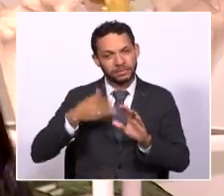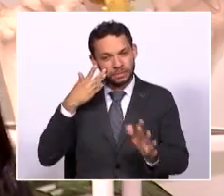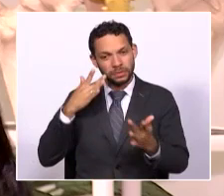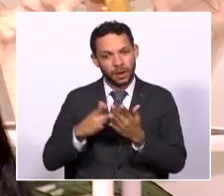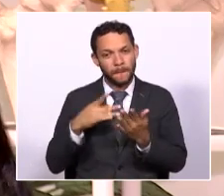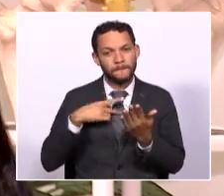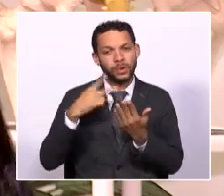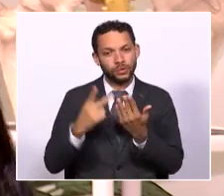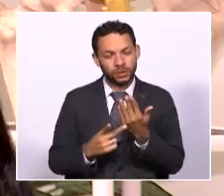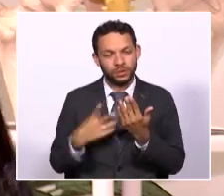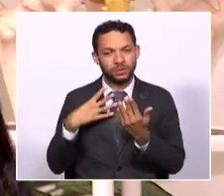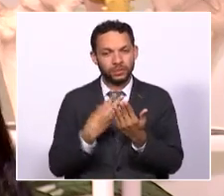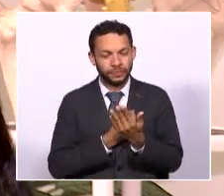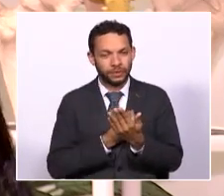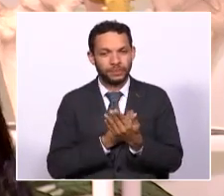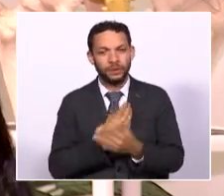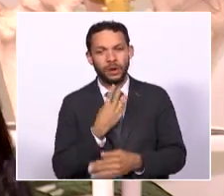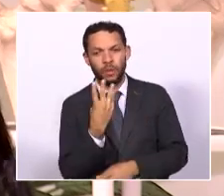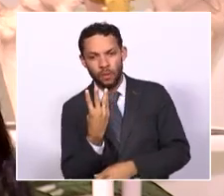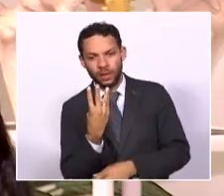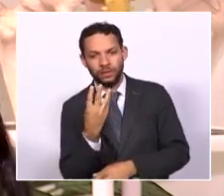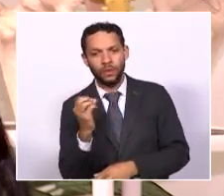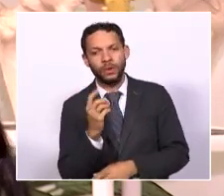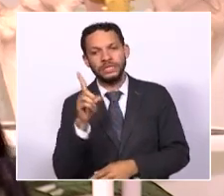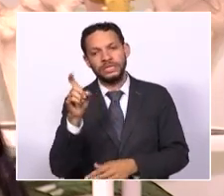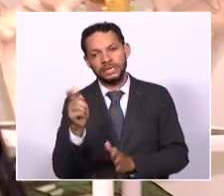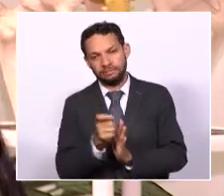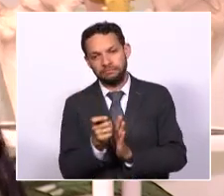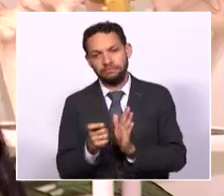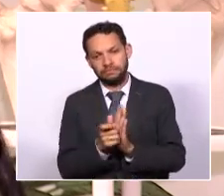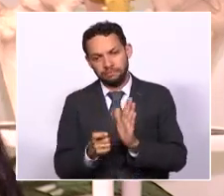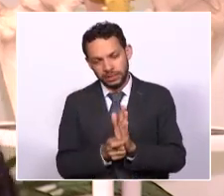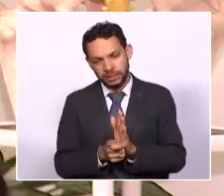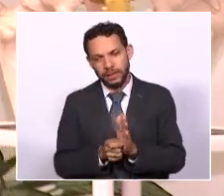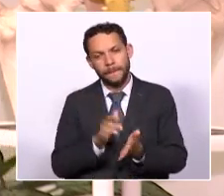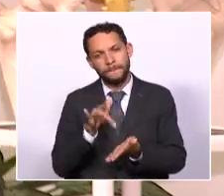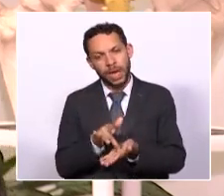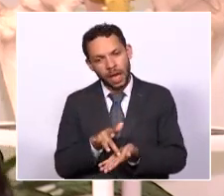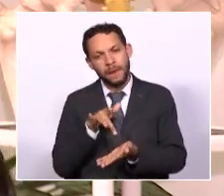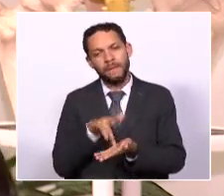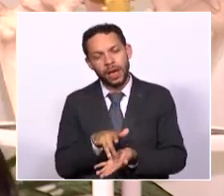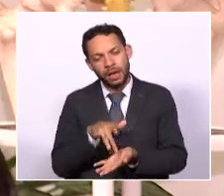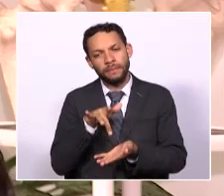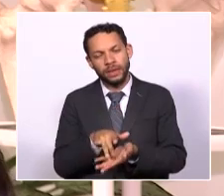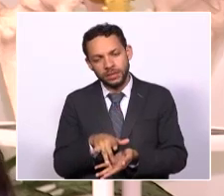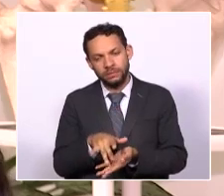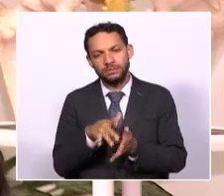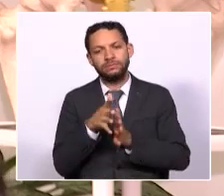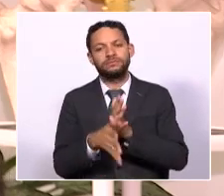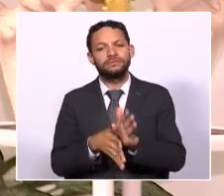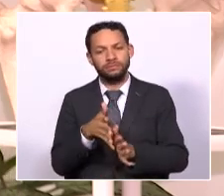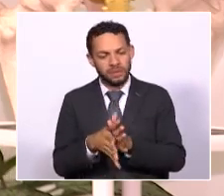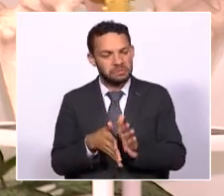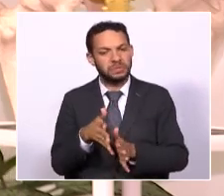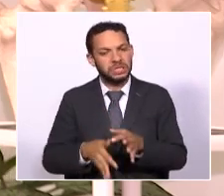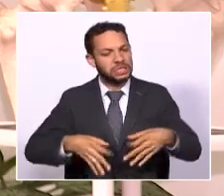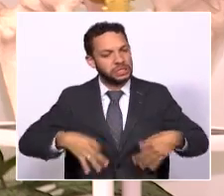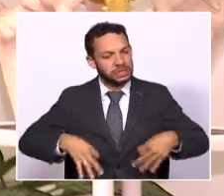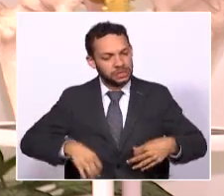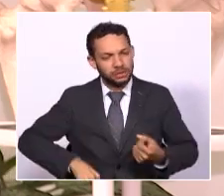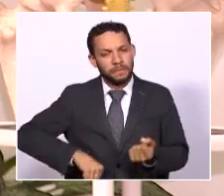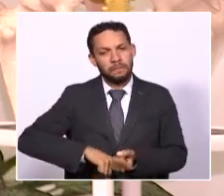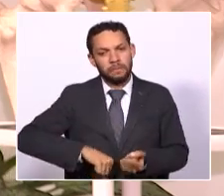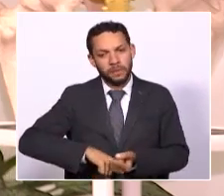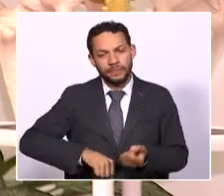que va aproximadamente entre 4 a 6 sesiones para unas condiciones neuroestructurales aún manejables y simples. Hay algunos tipos